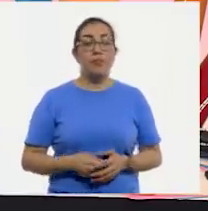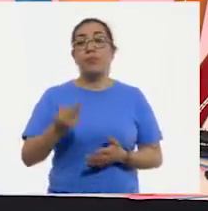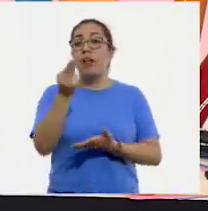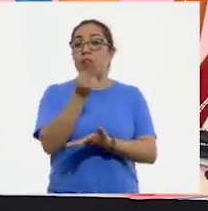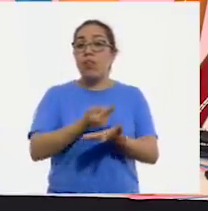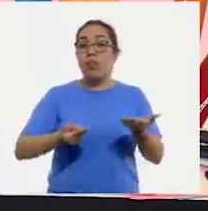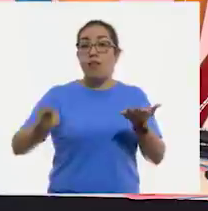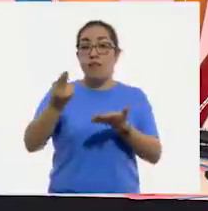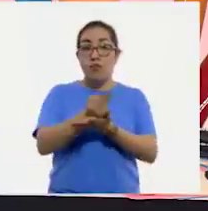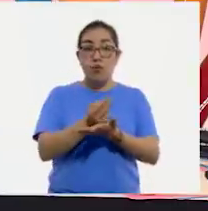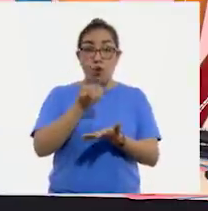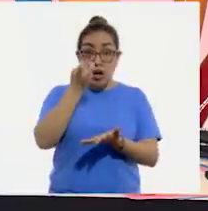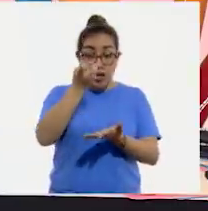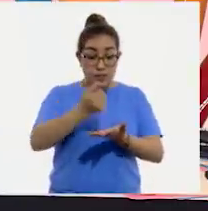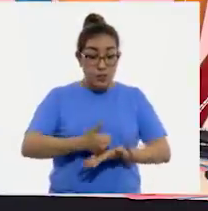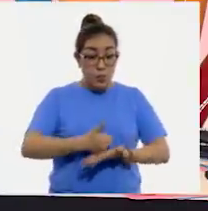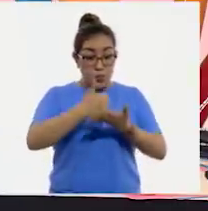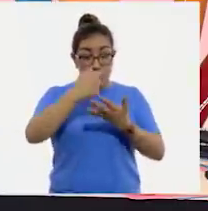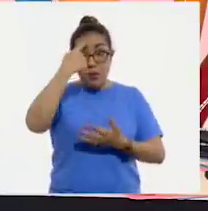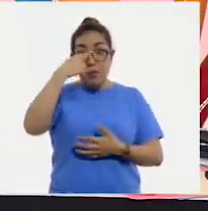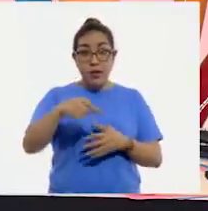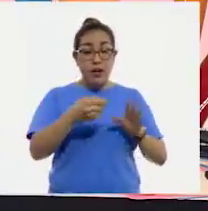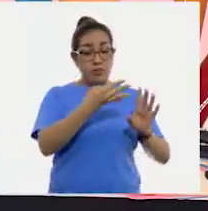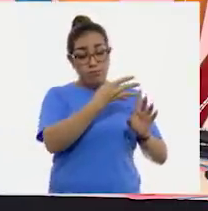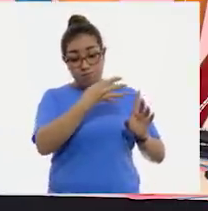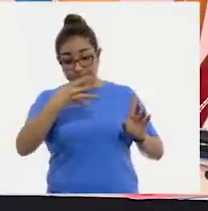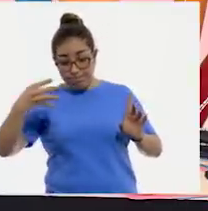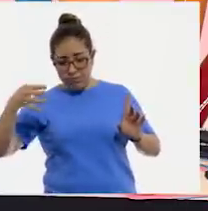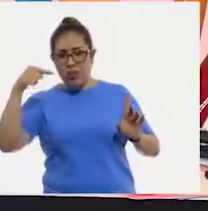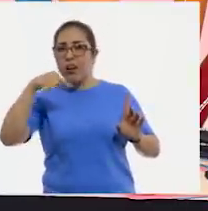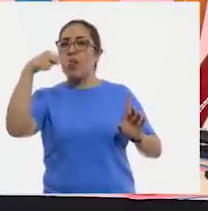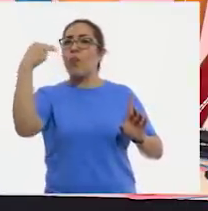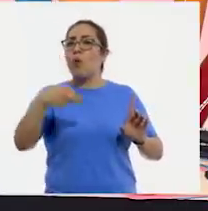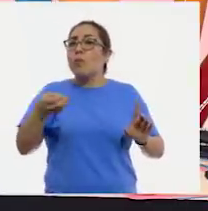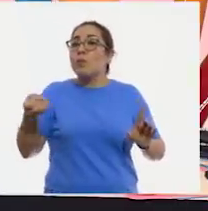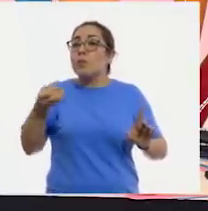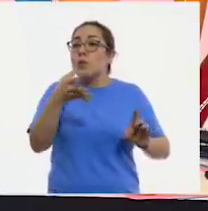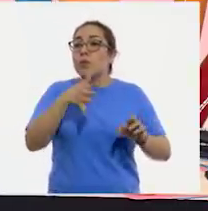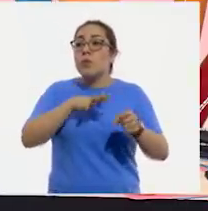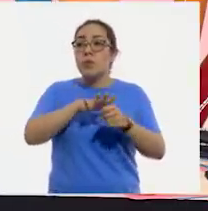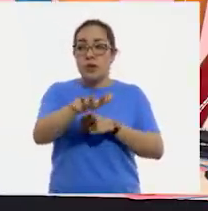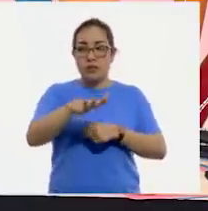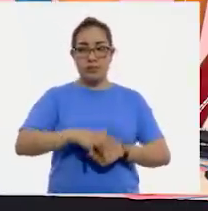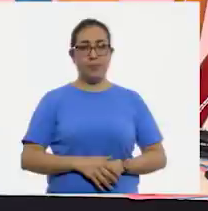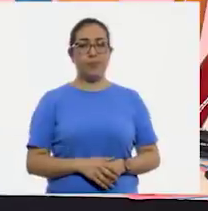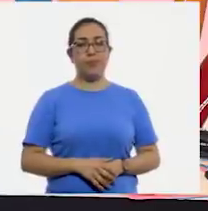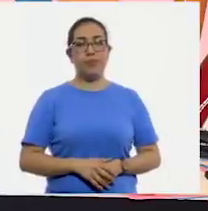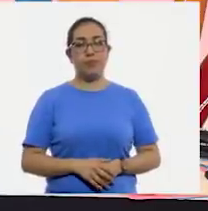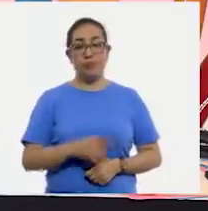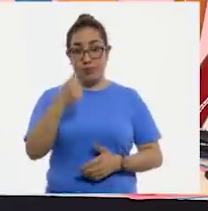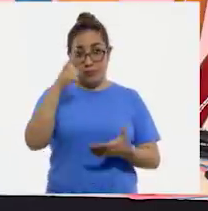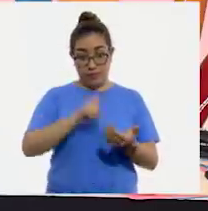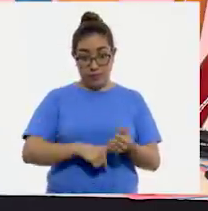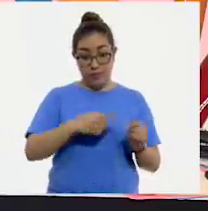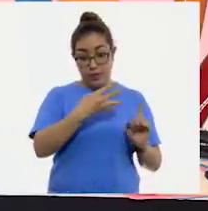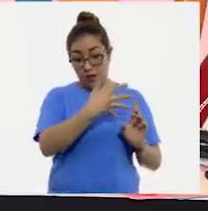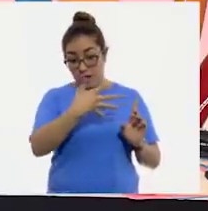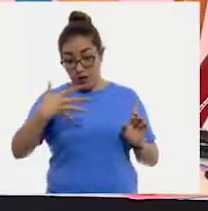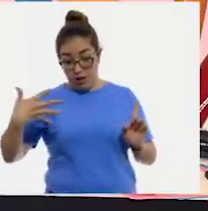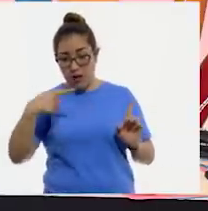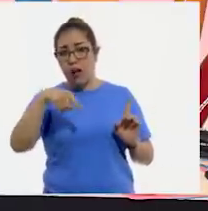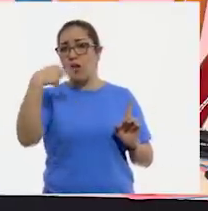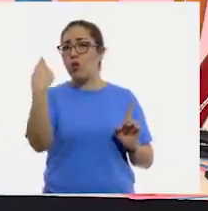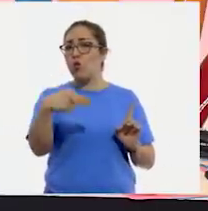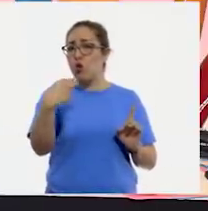dibujito que nos ayuda a darle nombre a las notas. Dependiendo de la clave y el lugar donde se dibuje, dentro del pentagrama, las notas se llaman